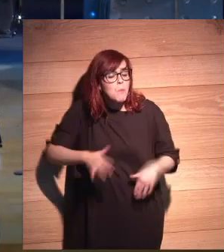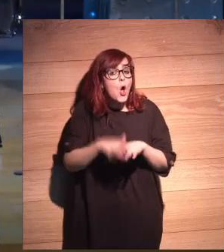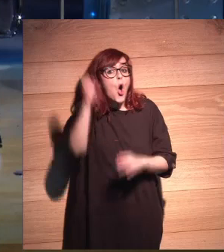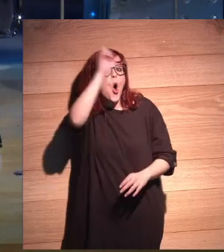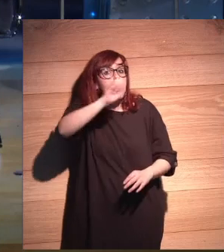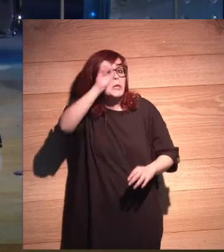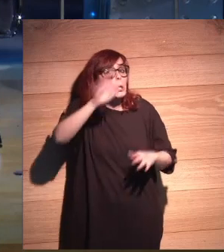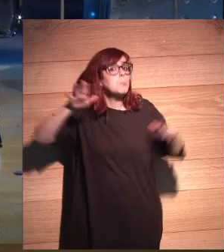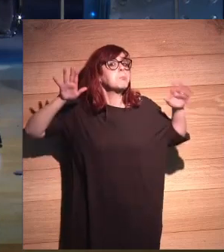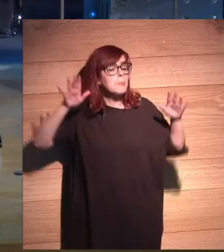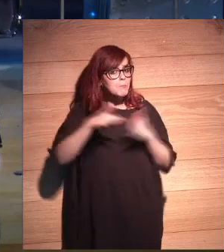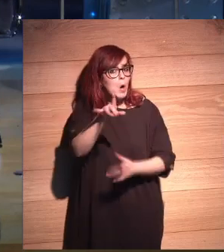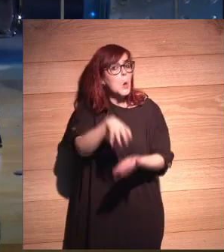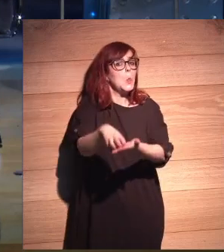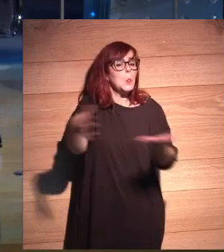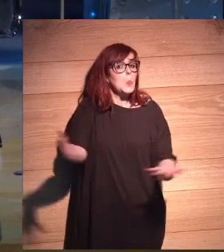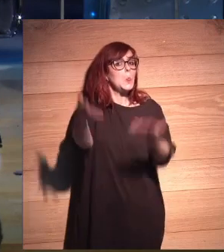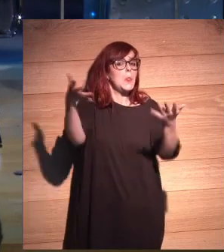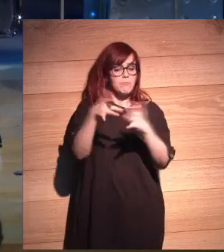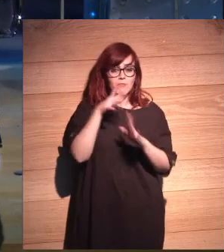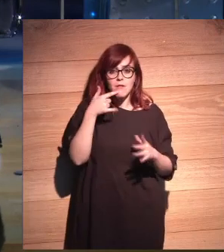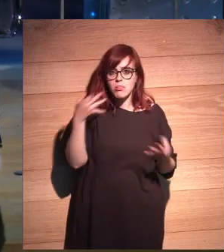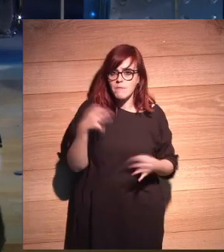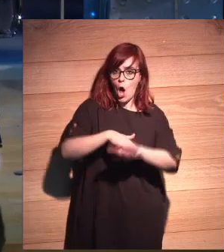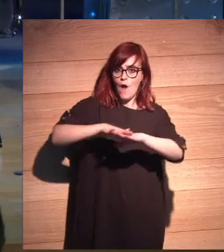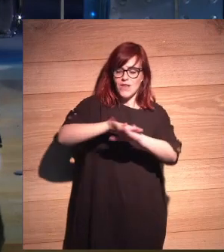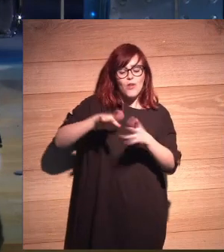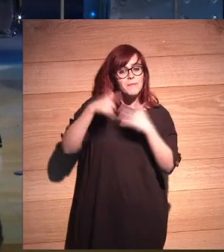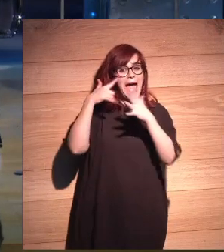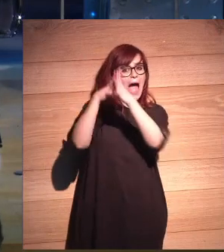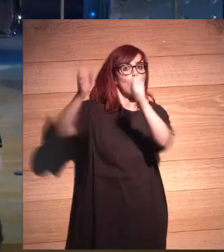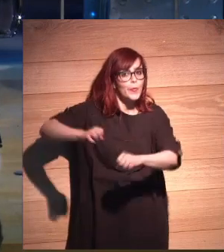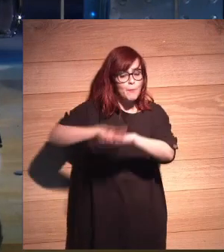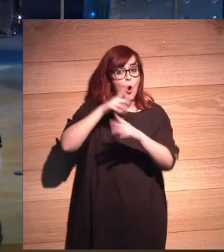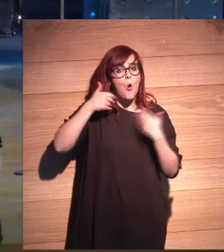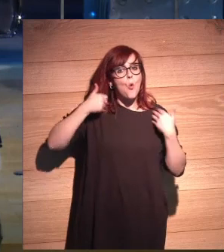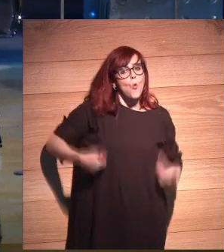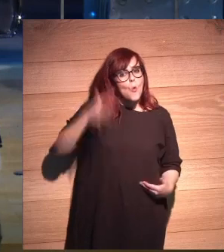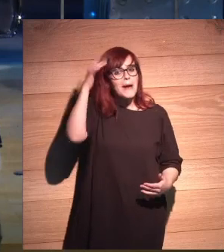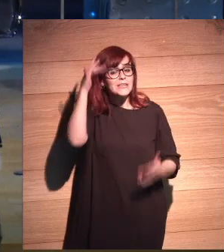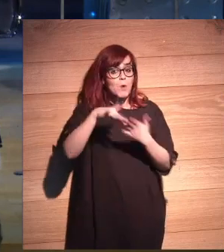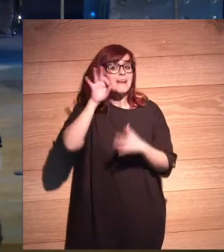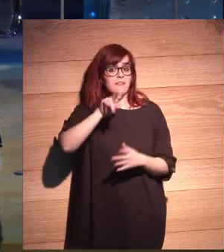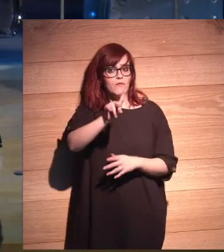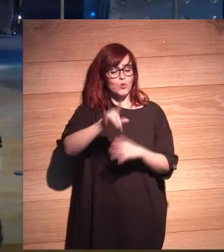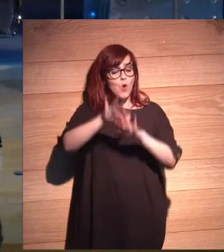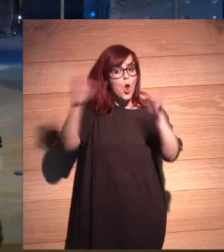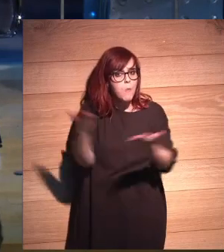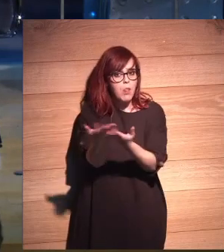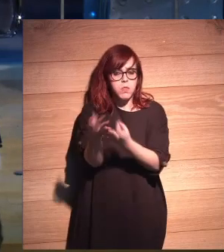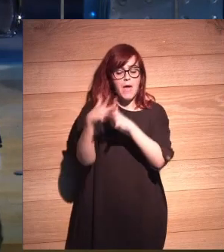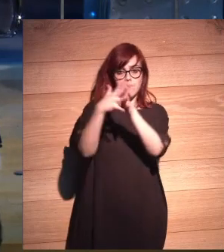ponernos de acuerdo para esa gobernanza dentro de esa humanidad o humanismo que hemos dicho global para el siglo XXI, en